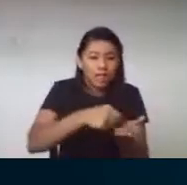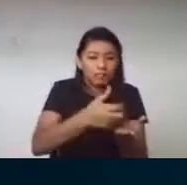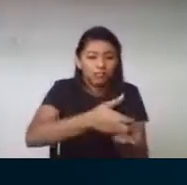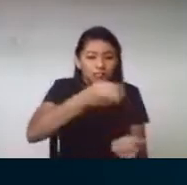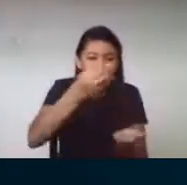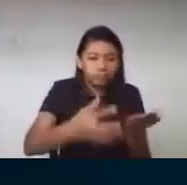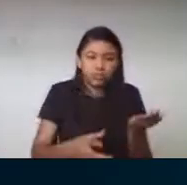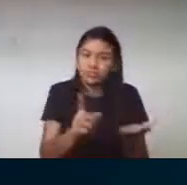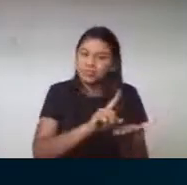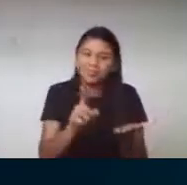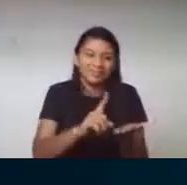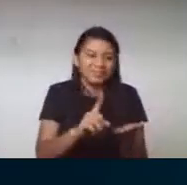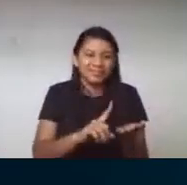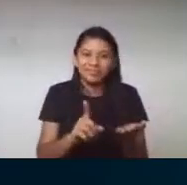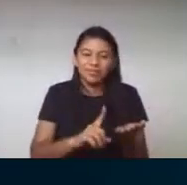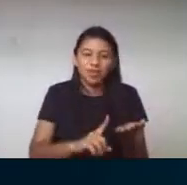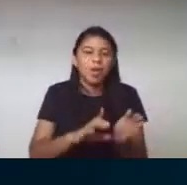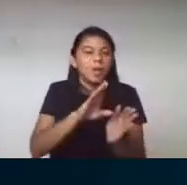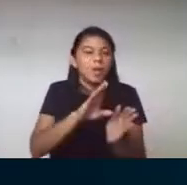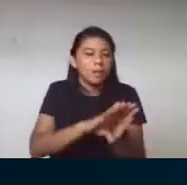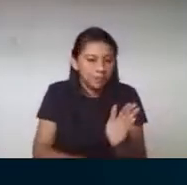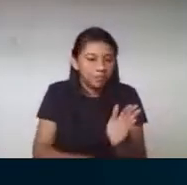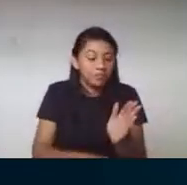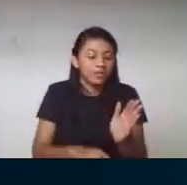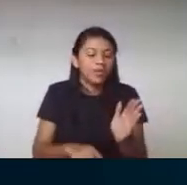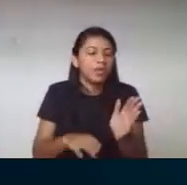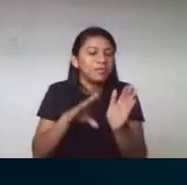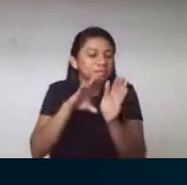se traduce pues en un